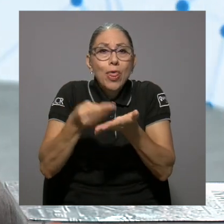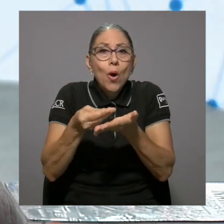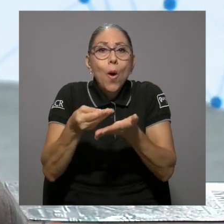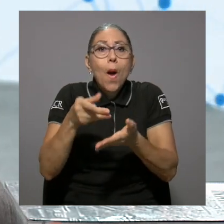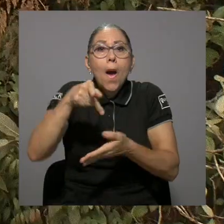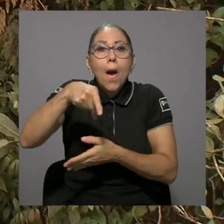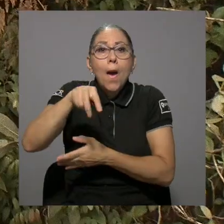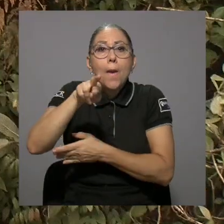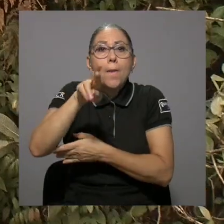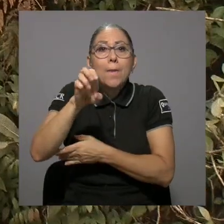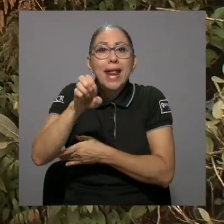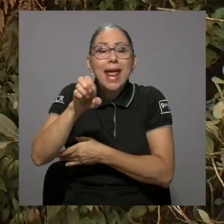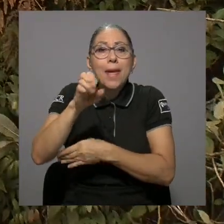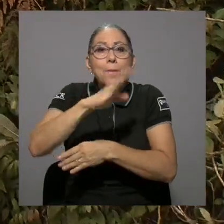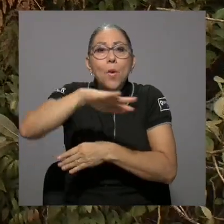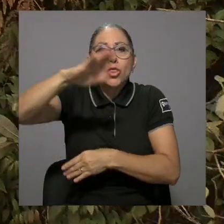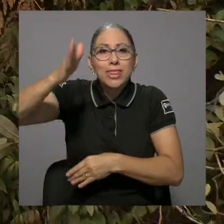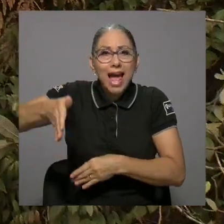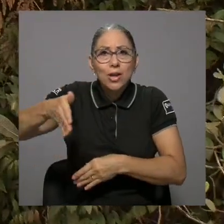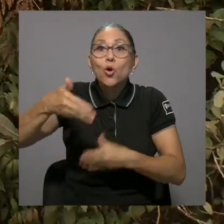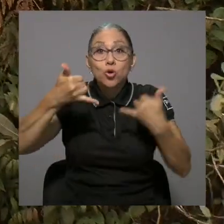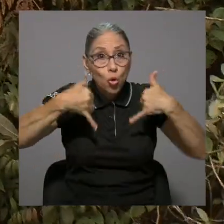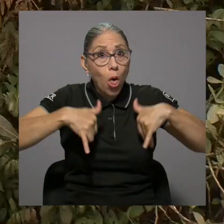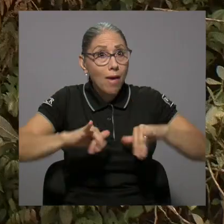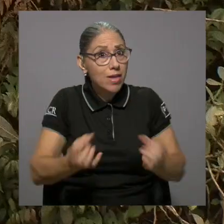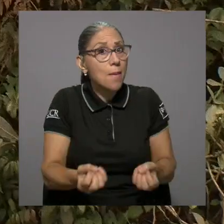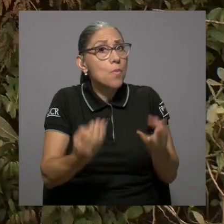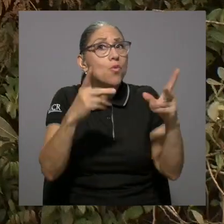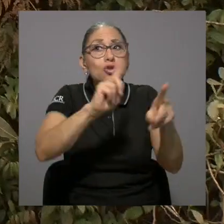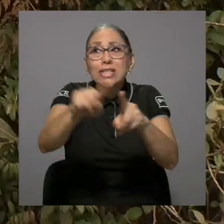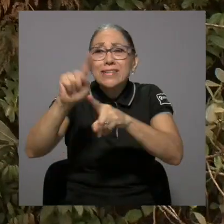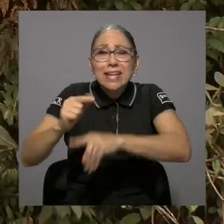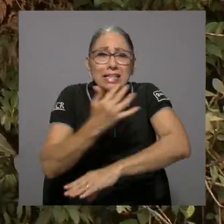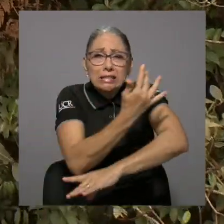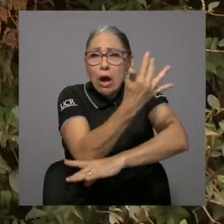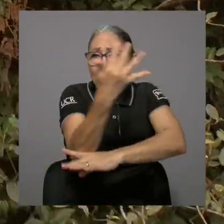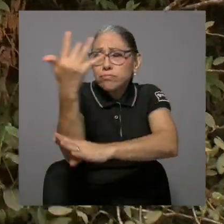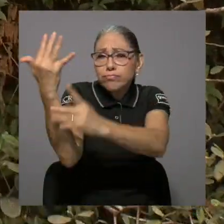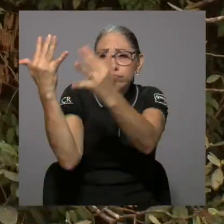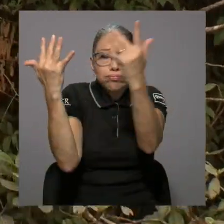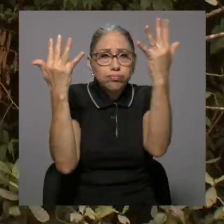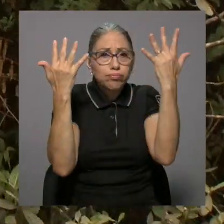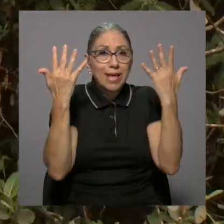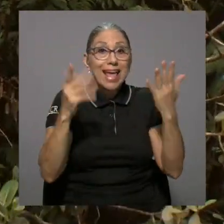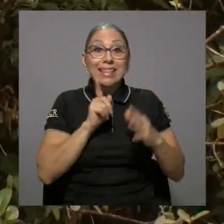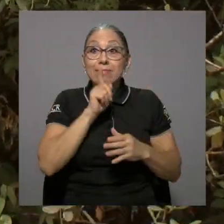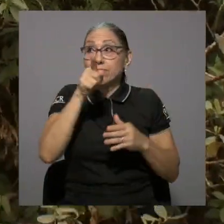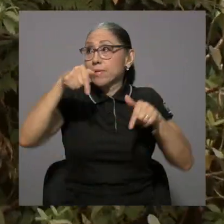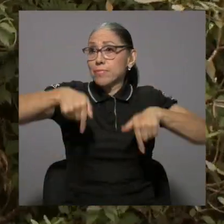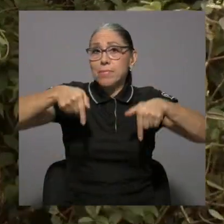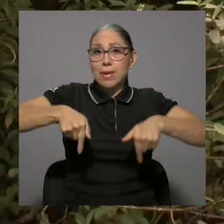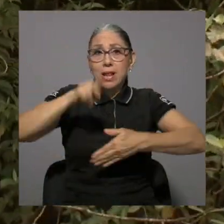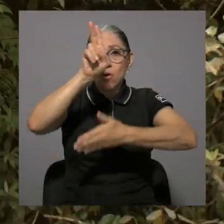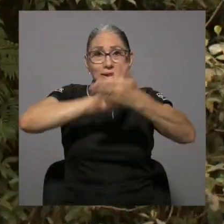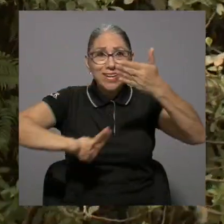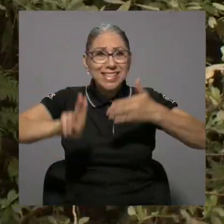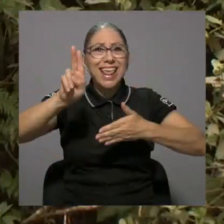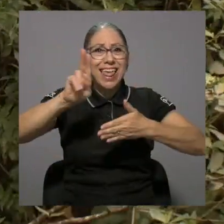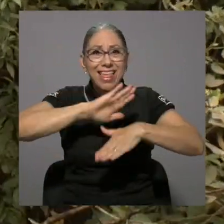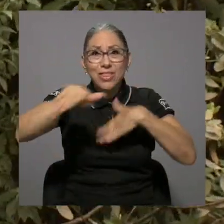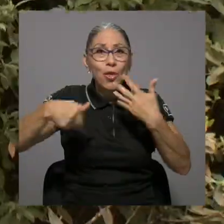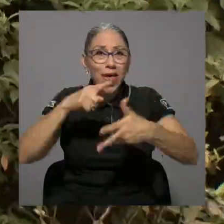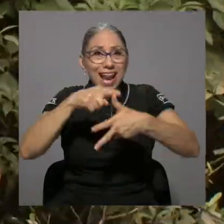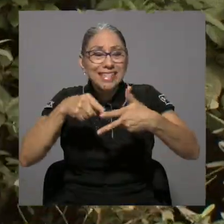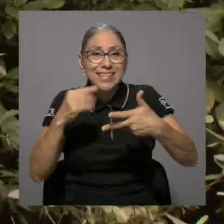donde todavía hay muchísimas especies. De hecho, el campus, ¿verdad?, de la universidad, conformado por todas